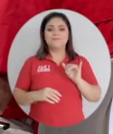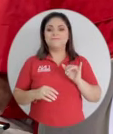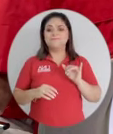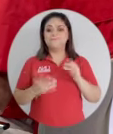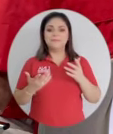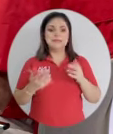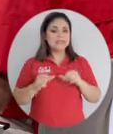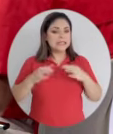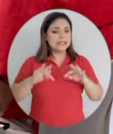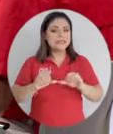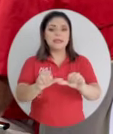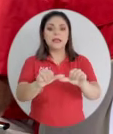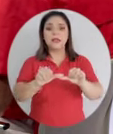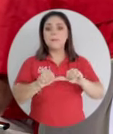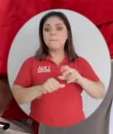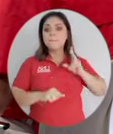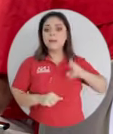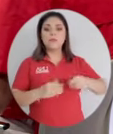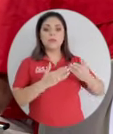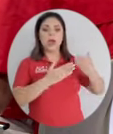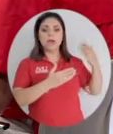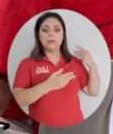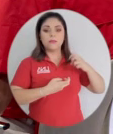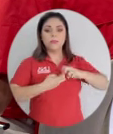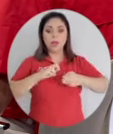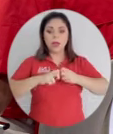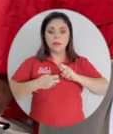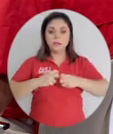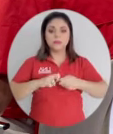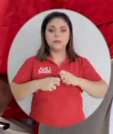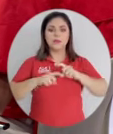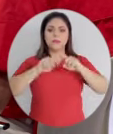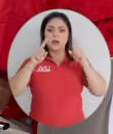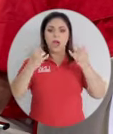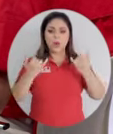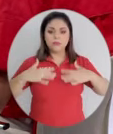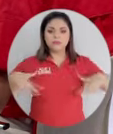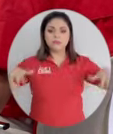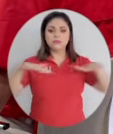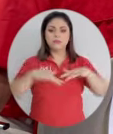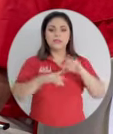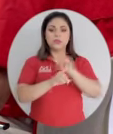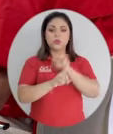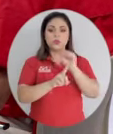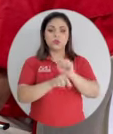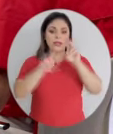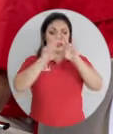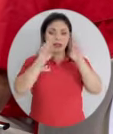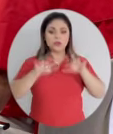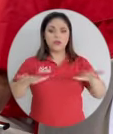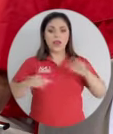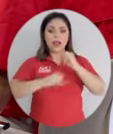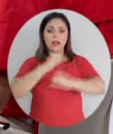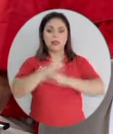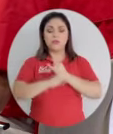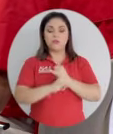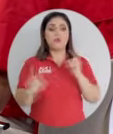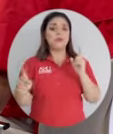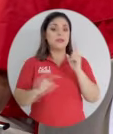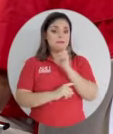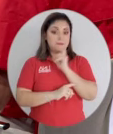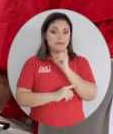con los mismos problemas de antes, pero en un marco internacional sumamente complejo, porque no es solo ¿verdad?, los estragos